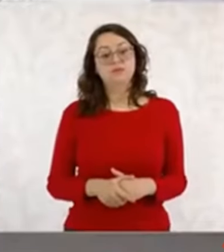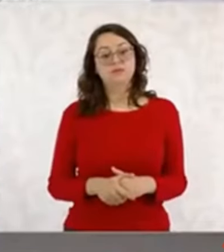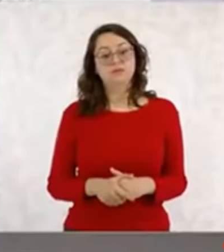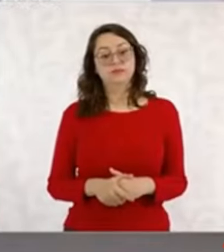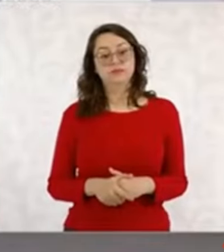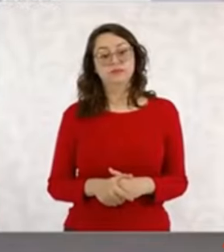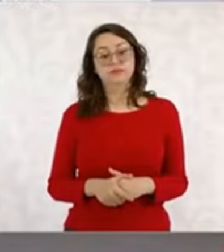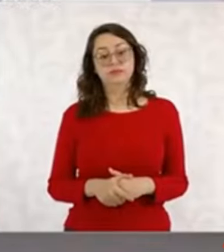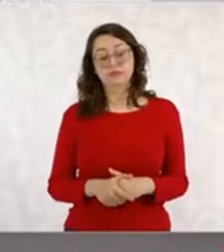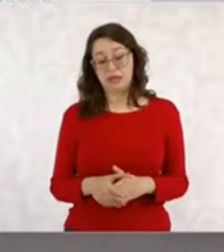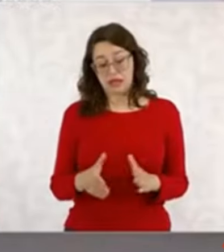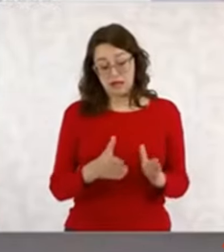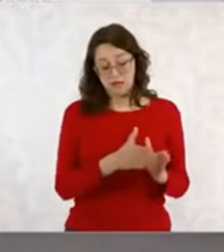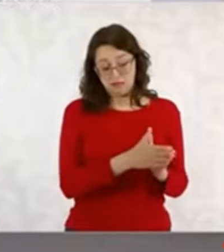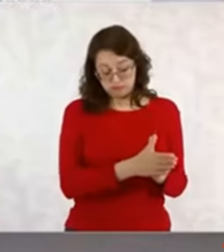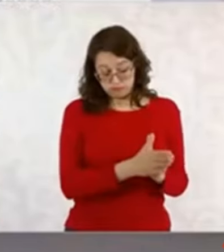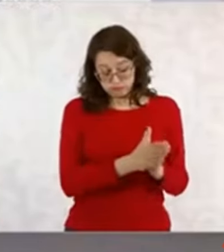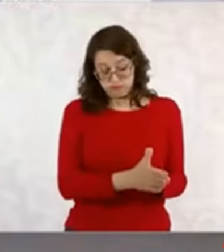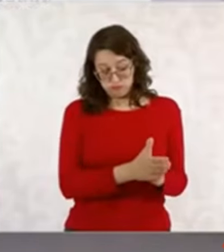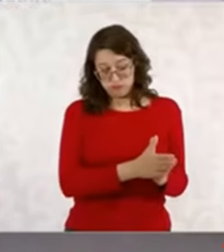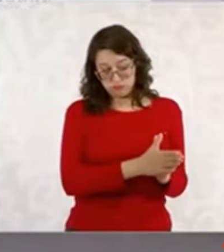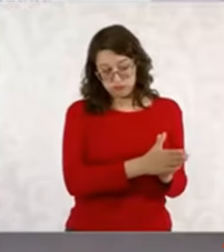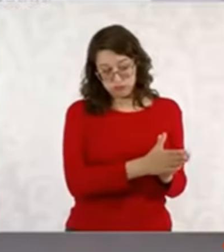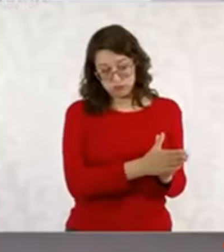Entonces, en el periodo neoliberal,